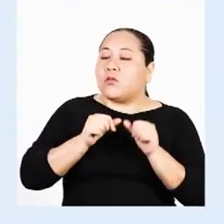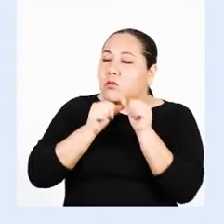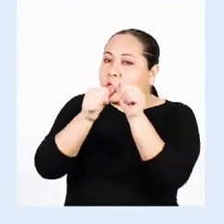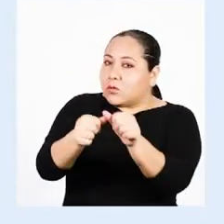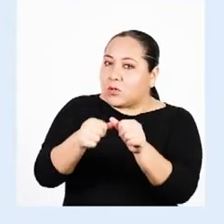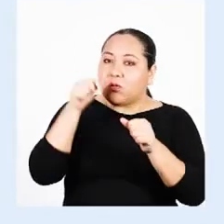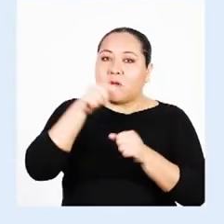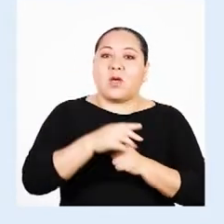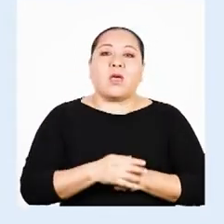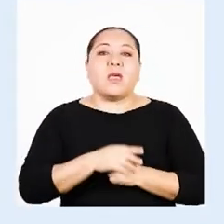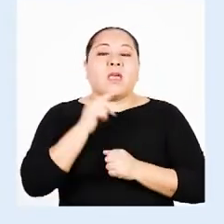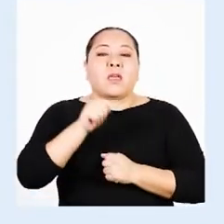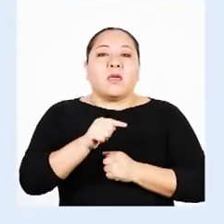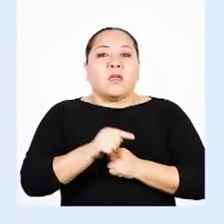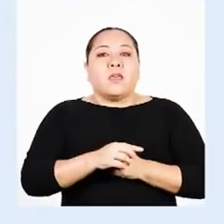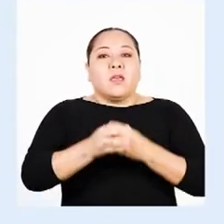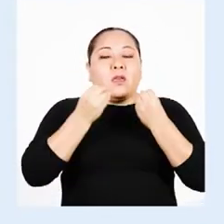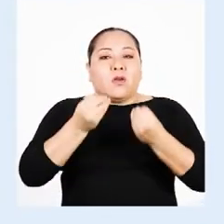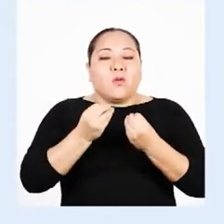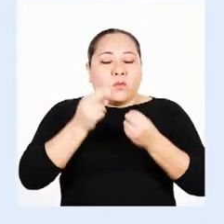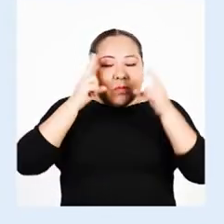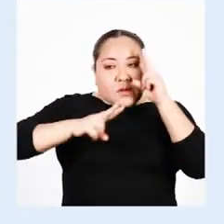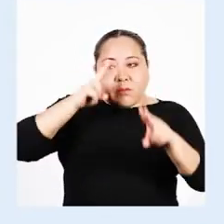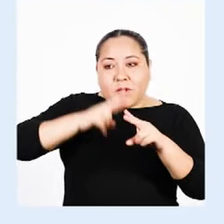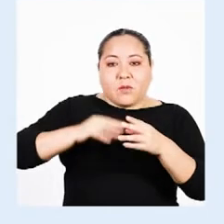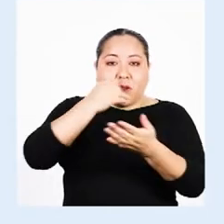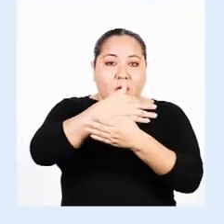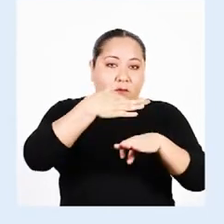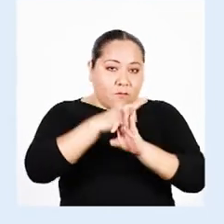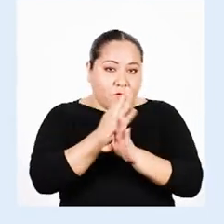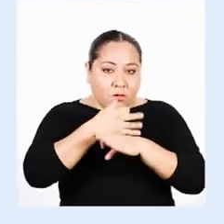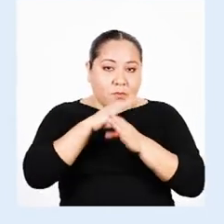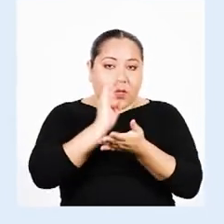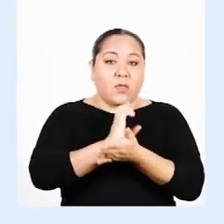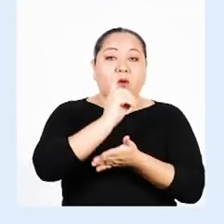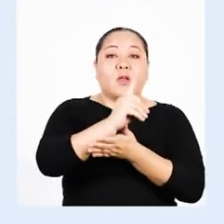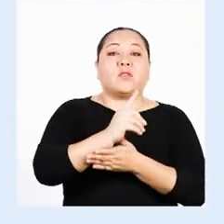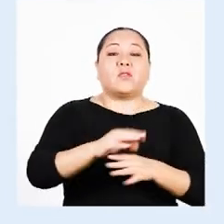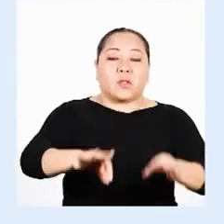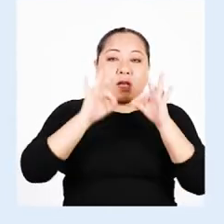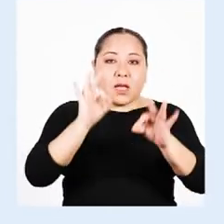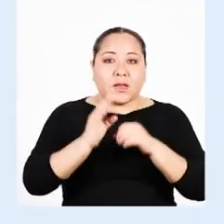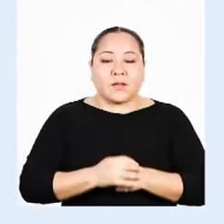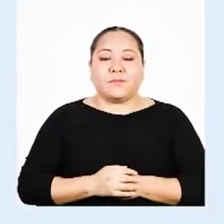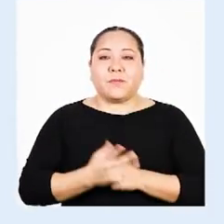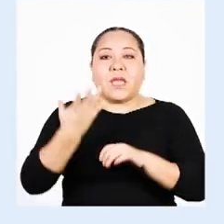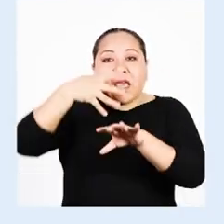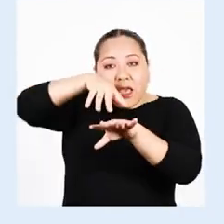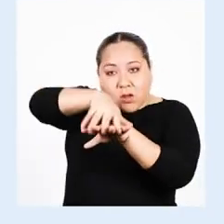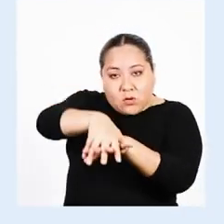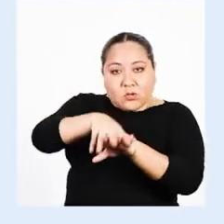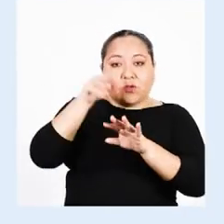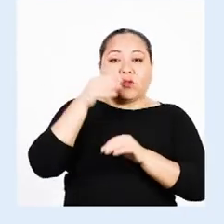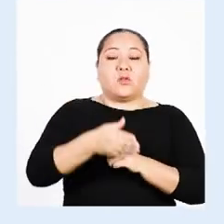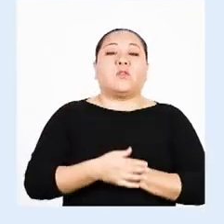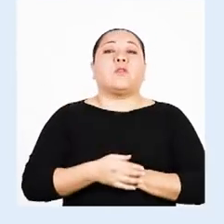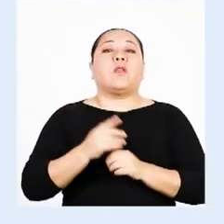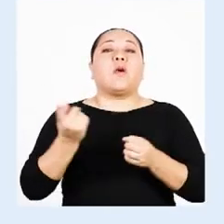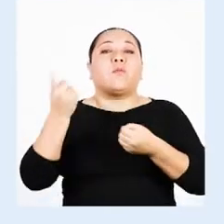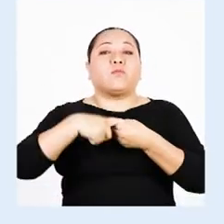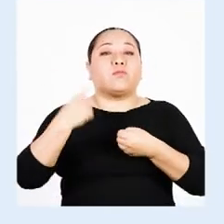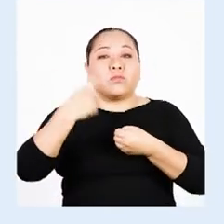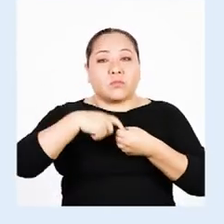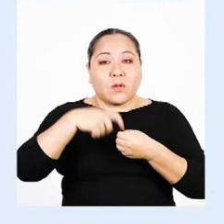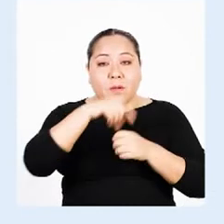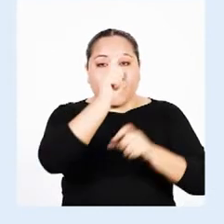acceso, permanencia y trato en un sistema educativo de calidad. La inclusión,